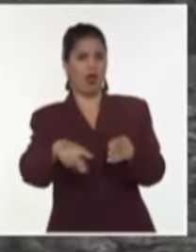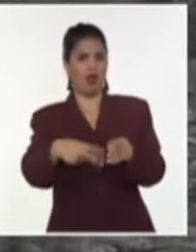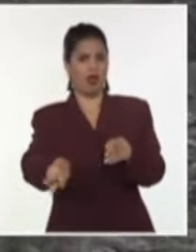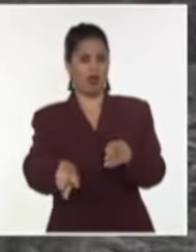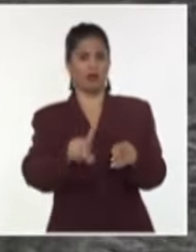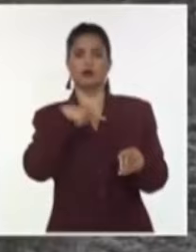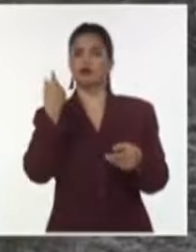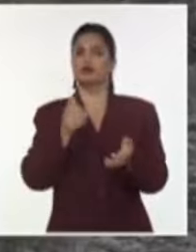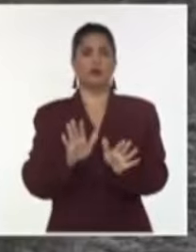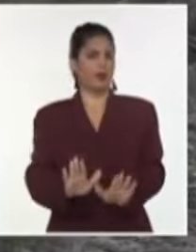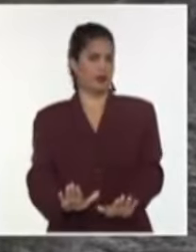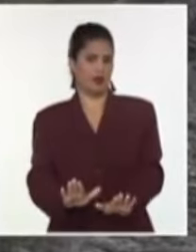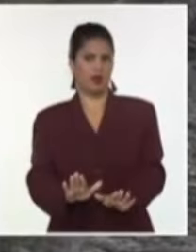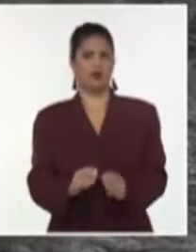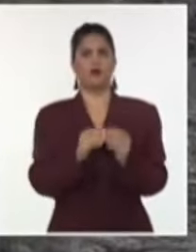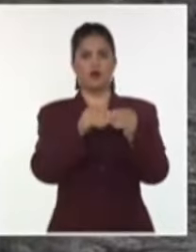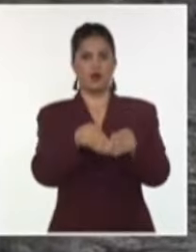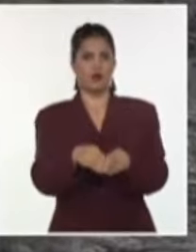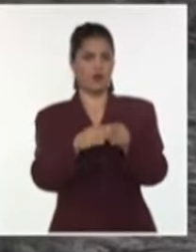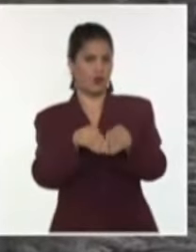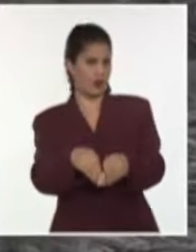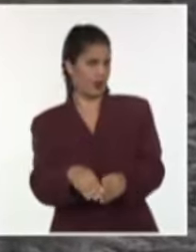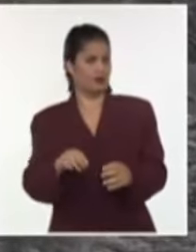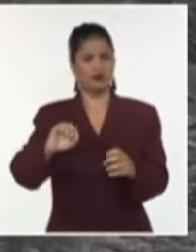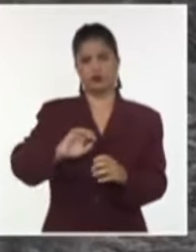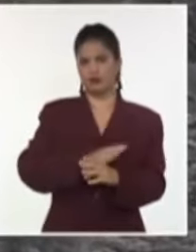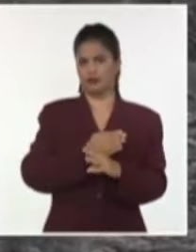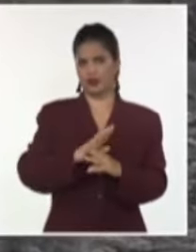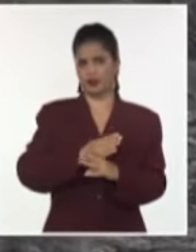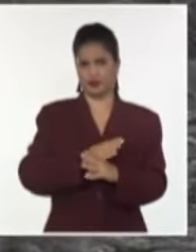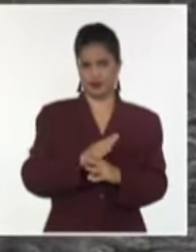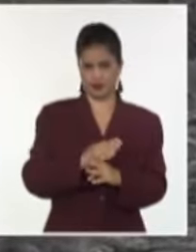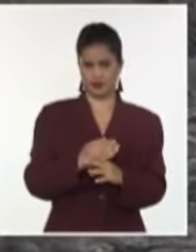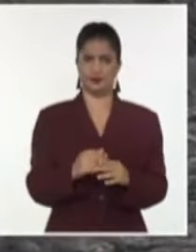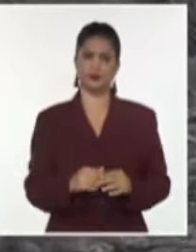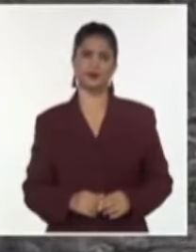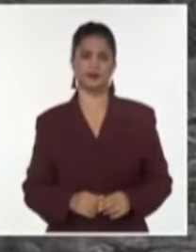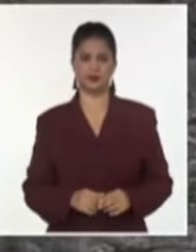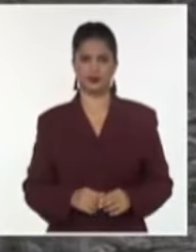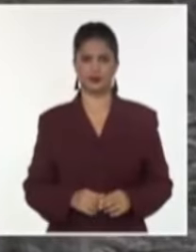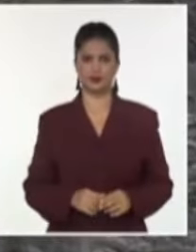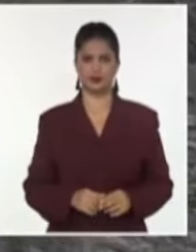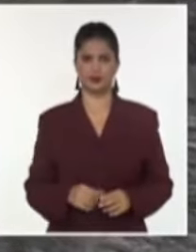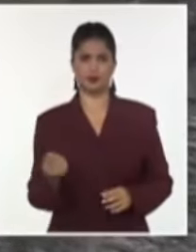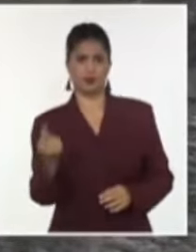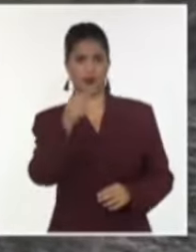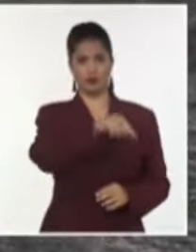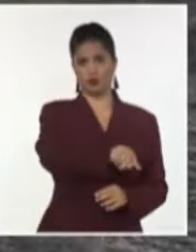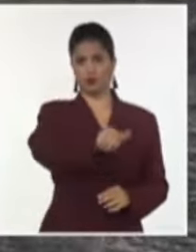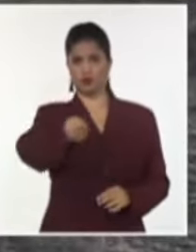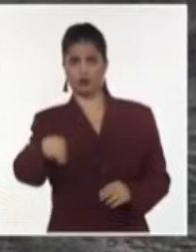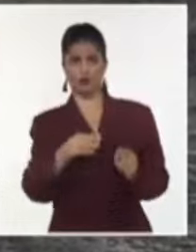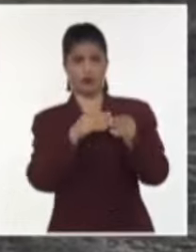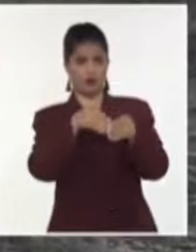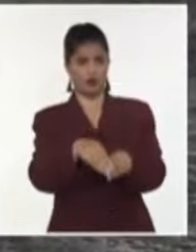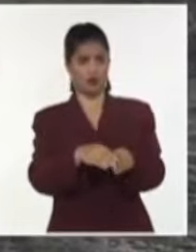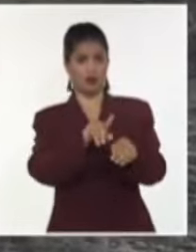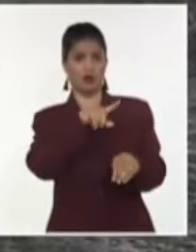Gerona, Batabanó y Cayo Largo del Sur. El triángulo Gerona-Batabanó-Cayo Largo del Sur está suspendido hasta